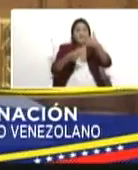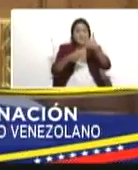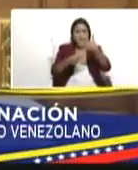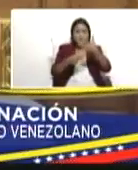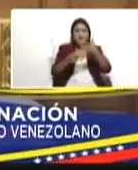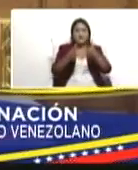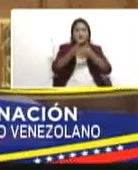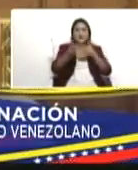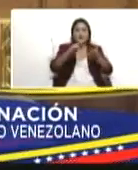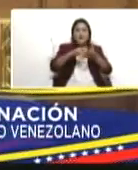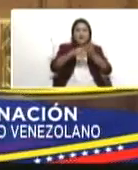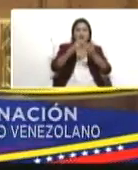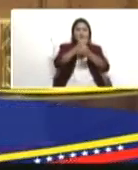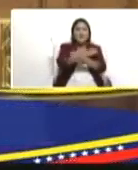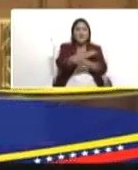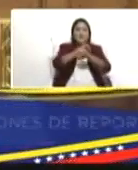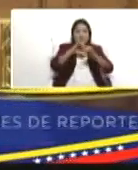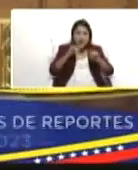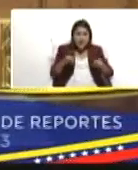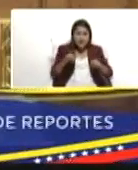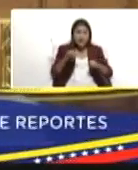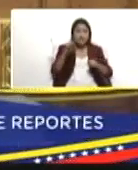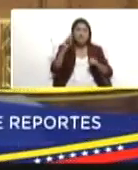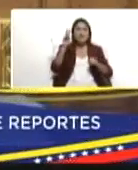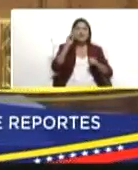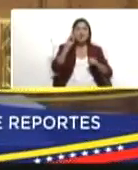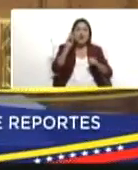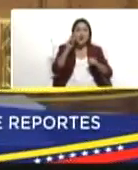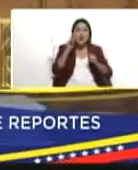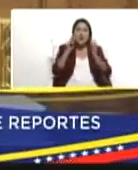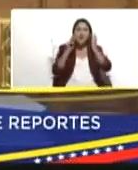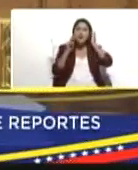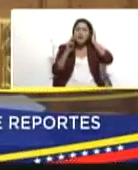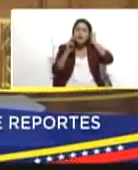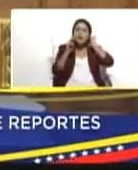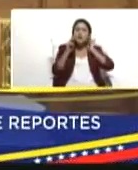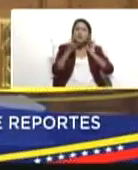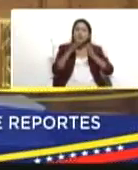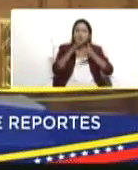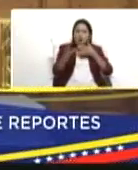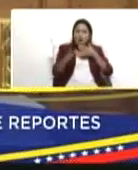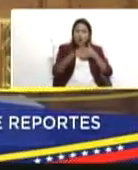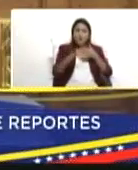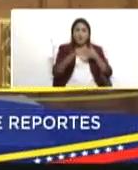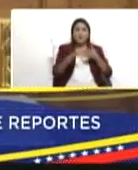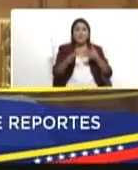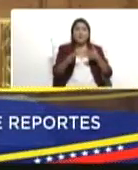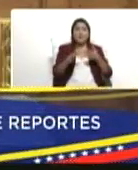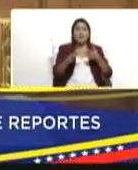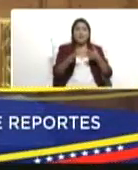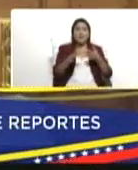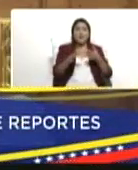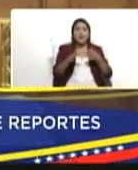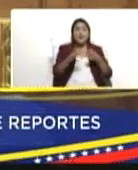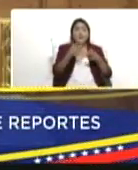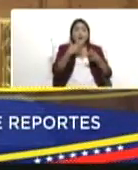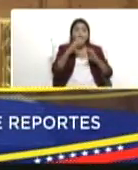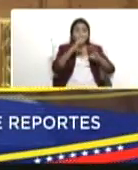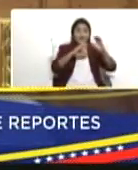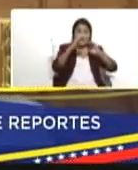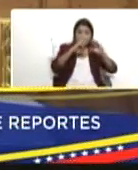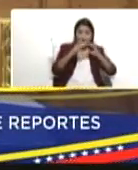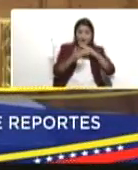integral y la descolonización de Venezuela como prioridad con toda certeza El Avance en materia de Independencia científica